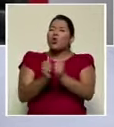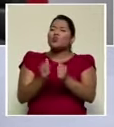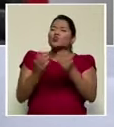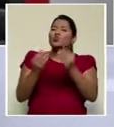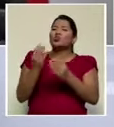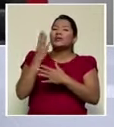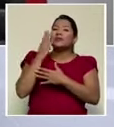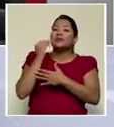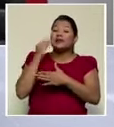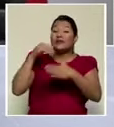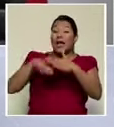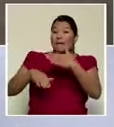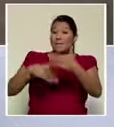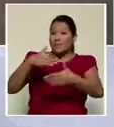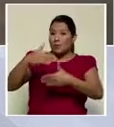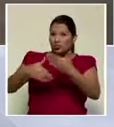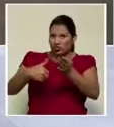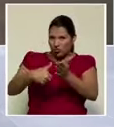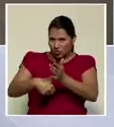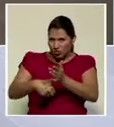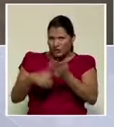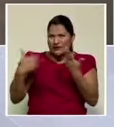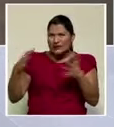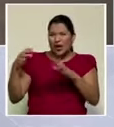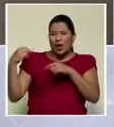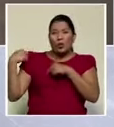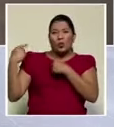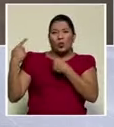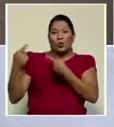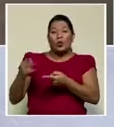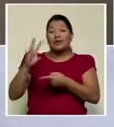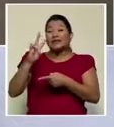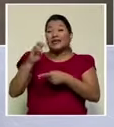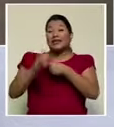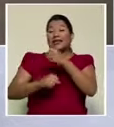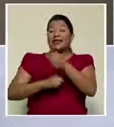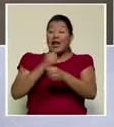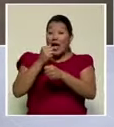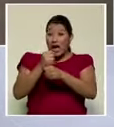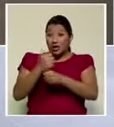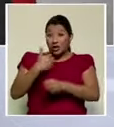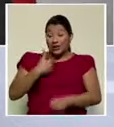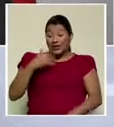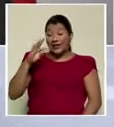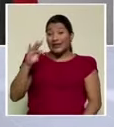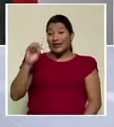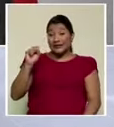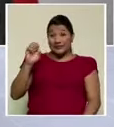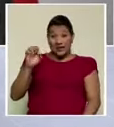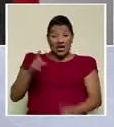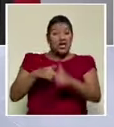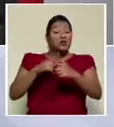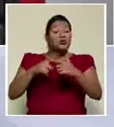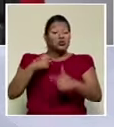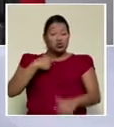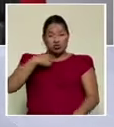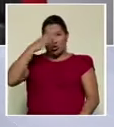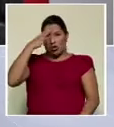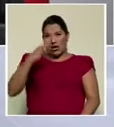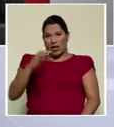procesos electorales. Son más de 70 años de credibilidad del Tribunal Supremo de Elecciones, así que yo creo que los